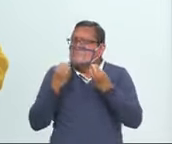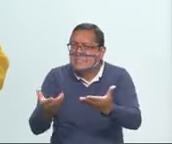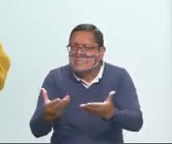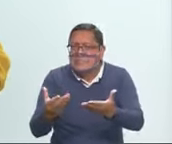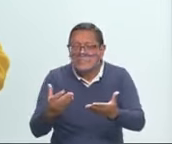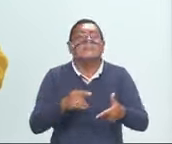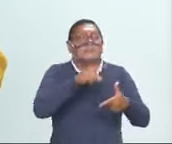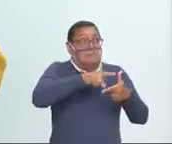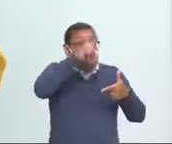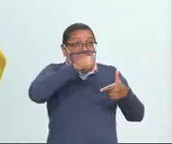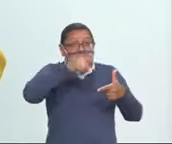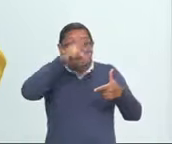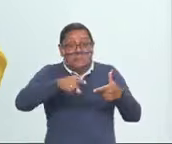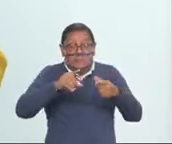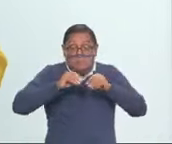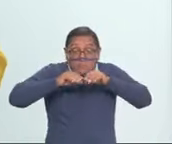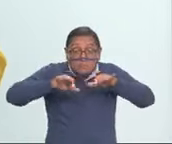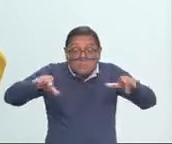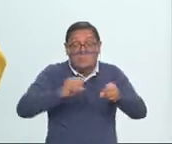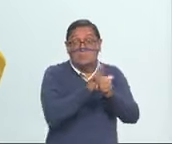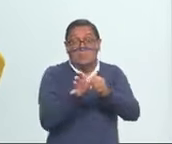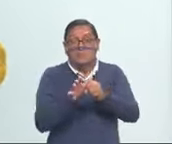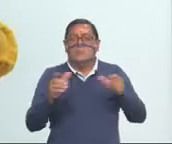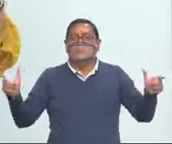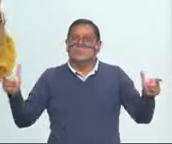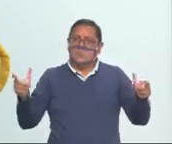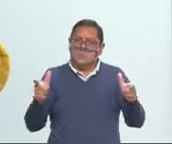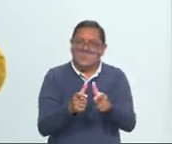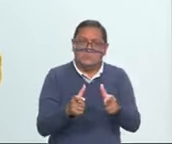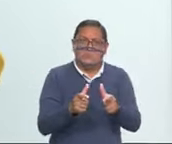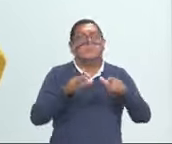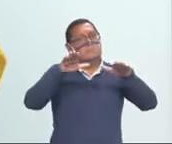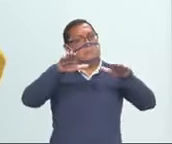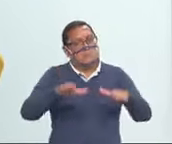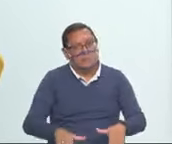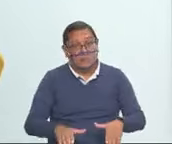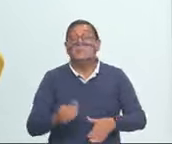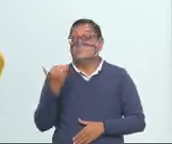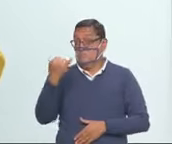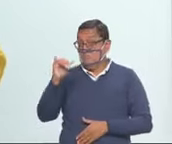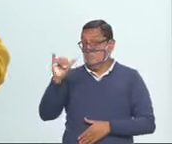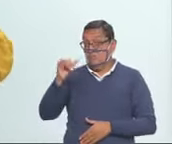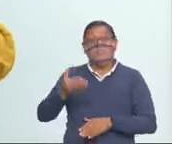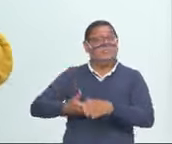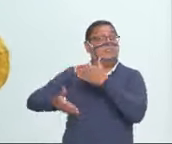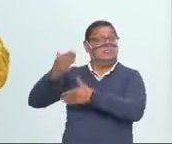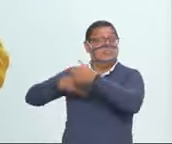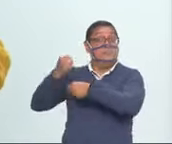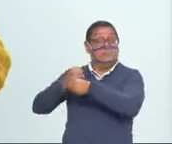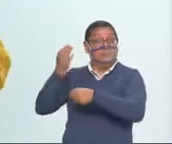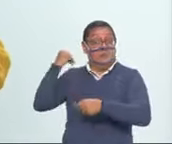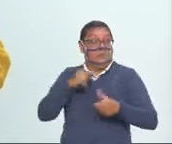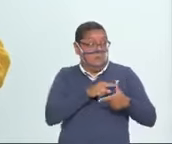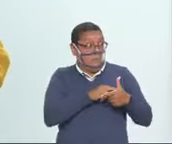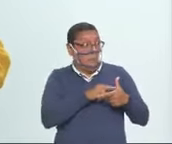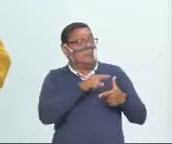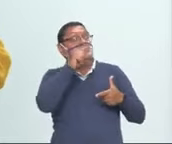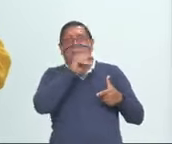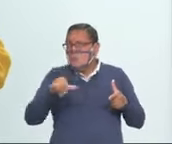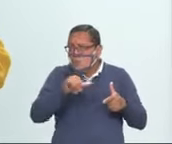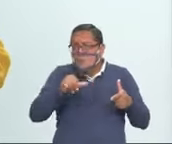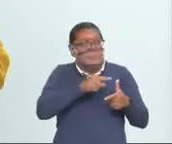bajar rápidamente esa alta velocidad de contagio. Ya demostramos en el primer pico que también pasamos un momento